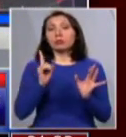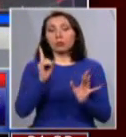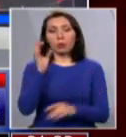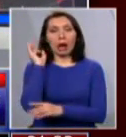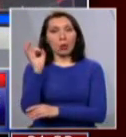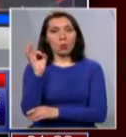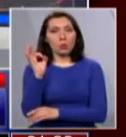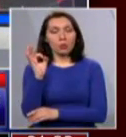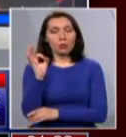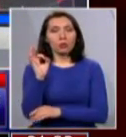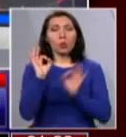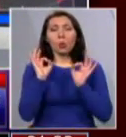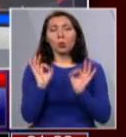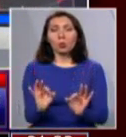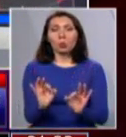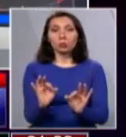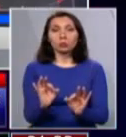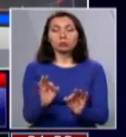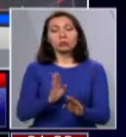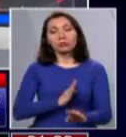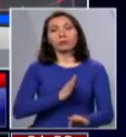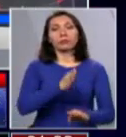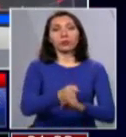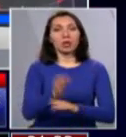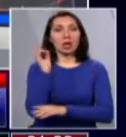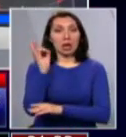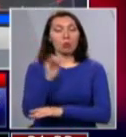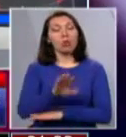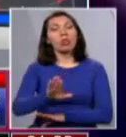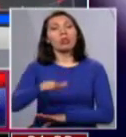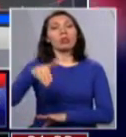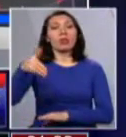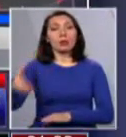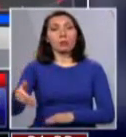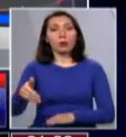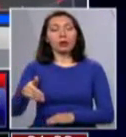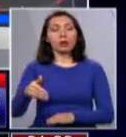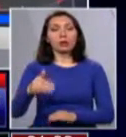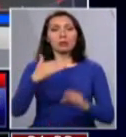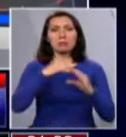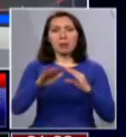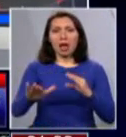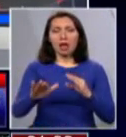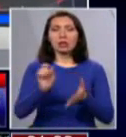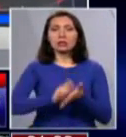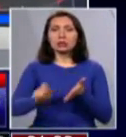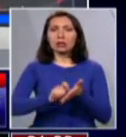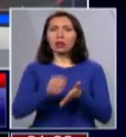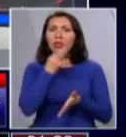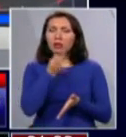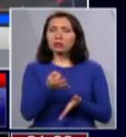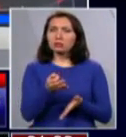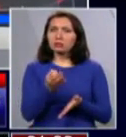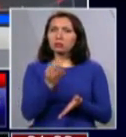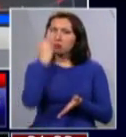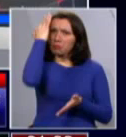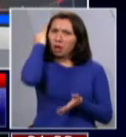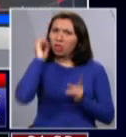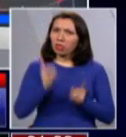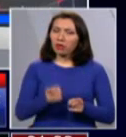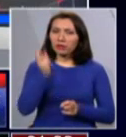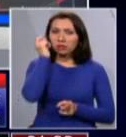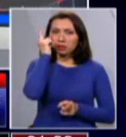reunión la coincidencia que él va a una reunión después ese mail y la secretaria le dice pero marco debiera